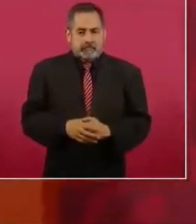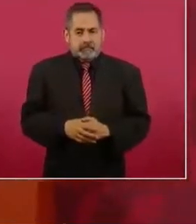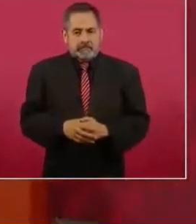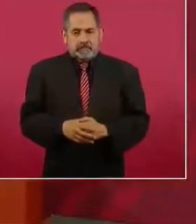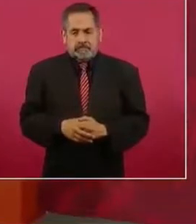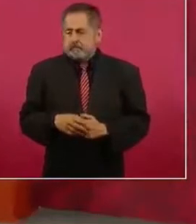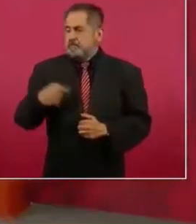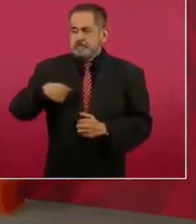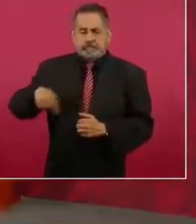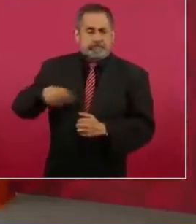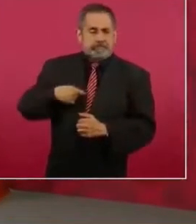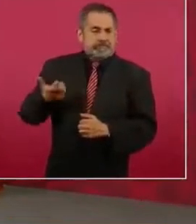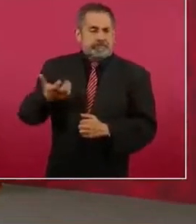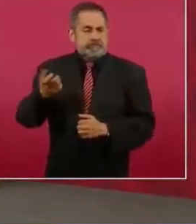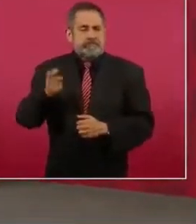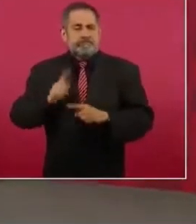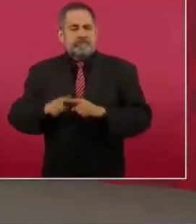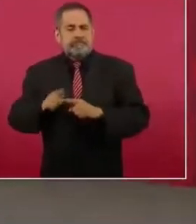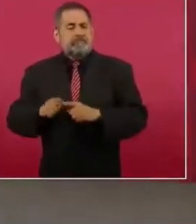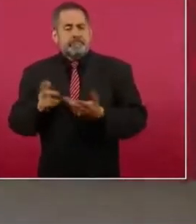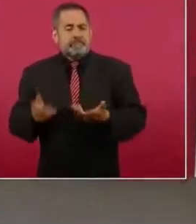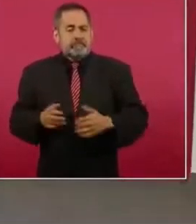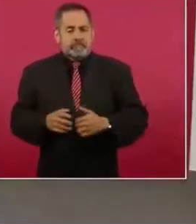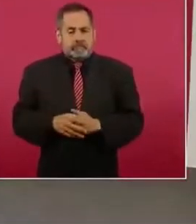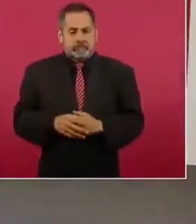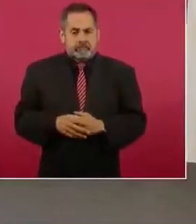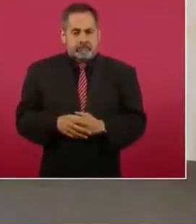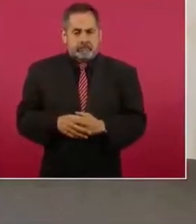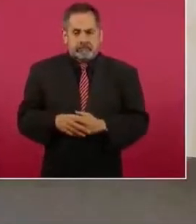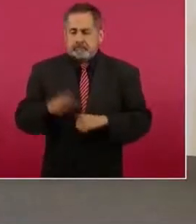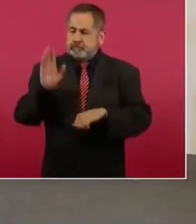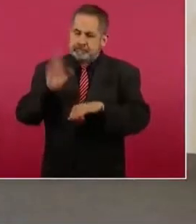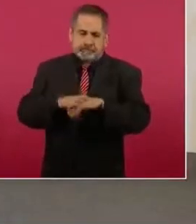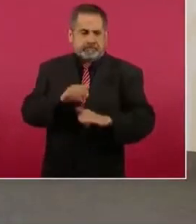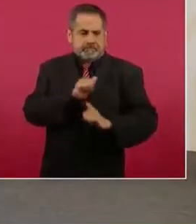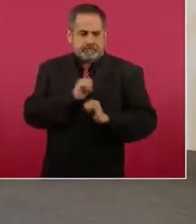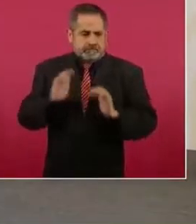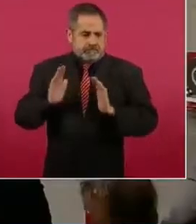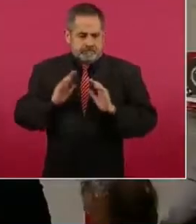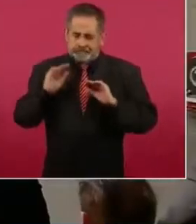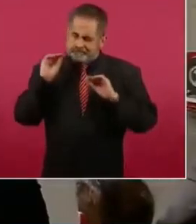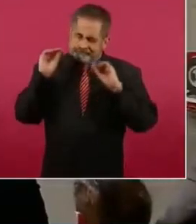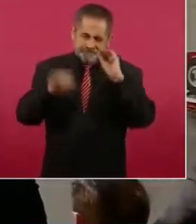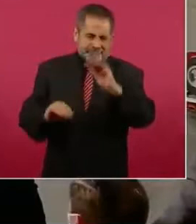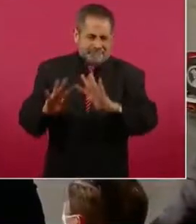¿O qué estamos haciendo? Más presencia,